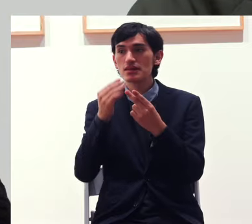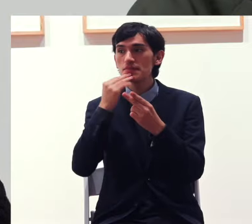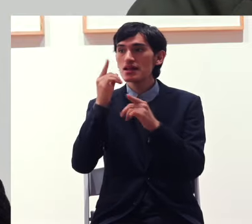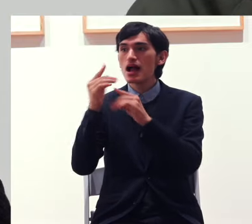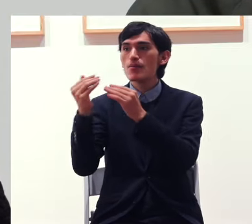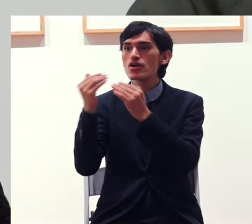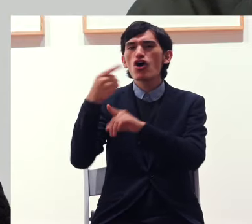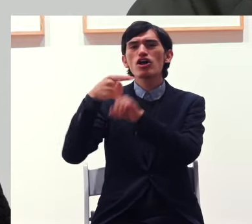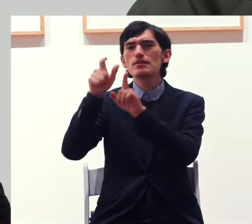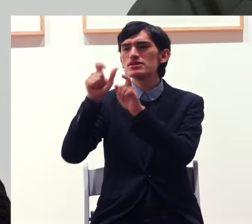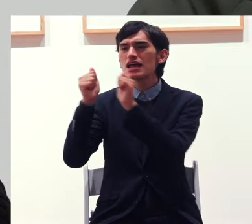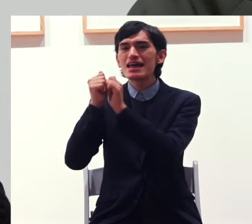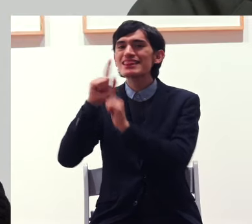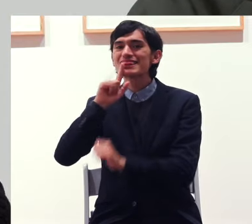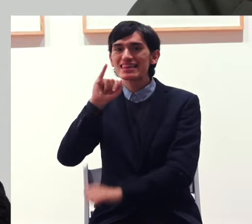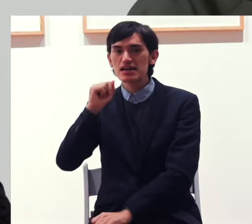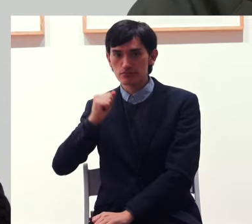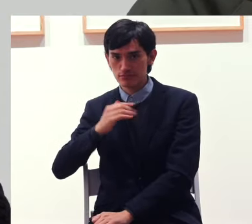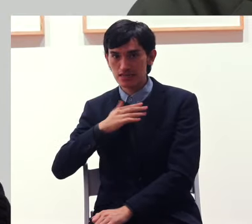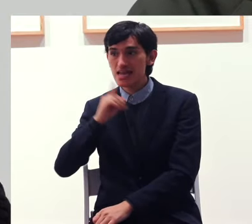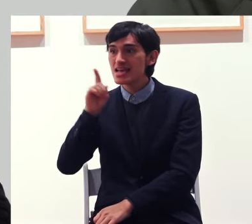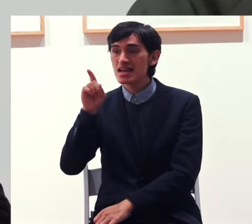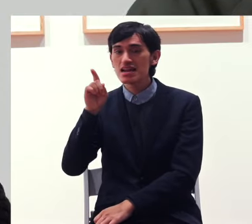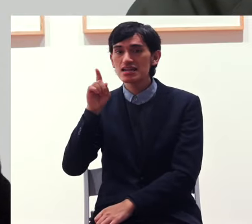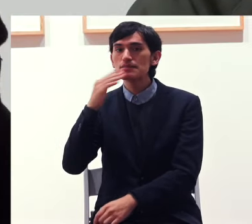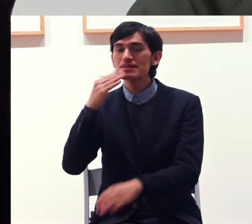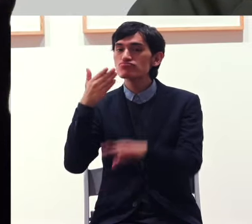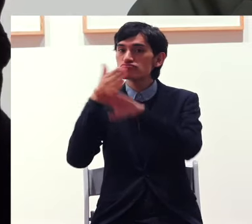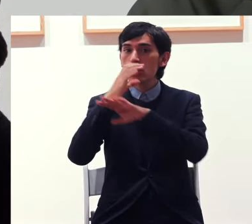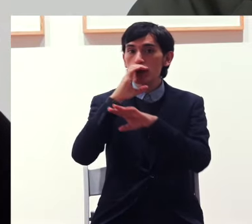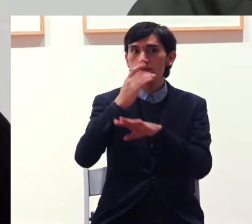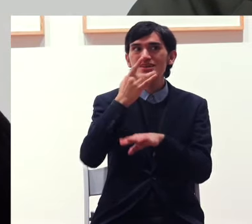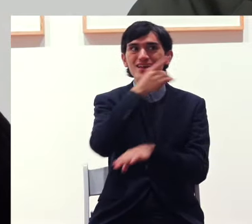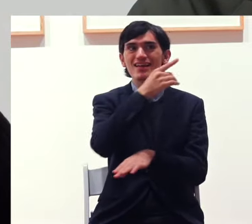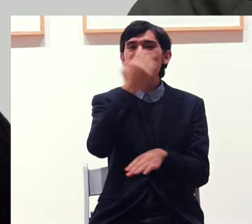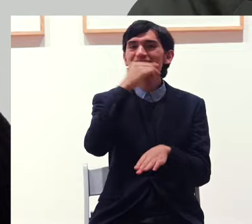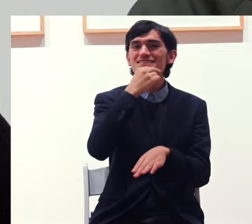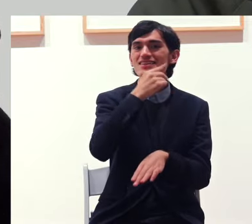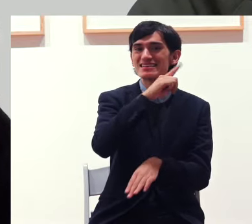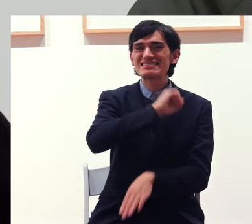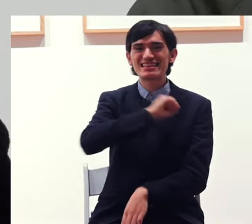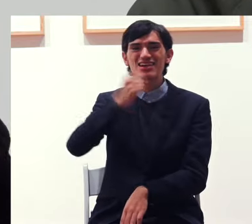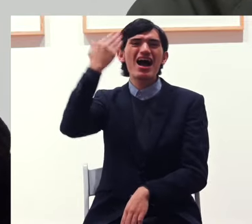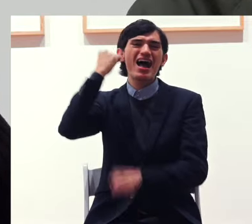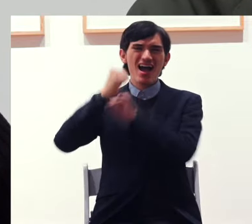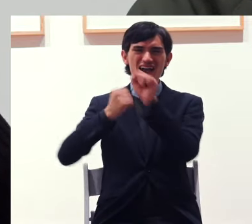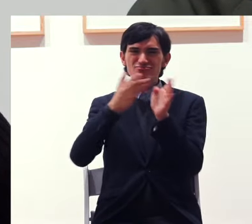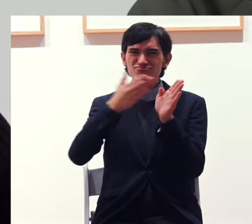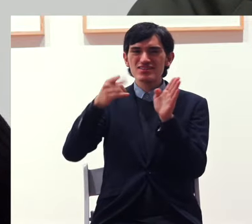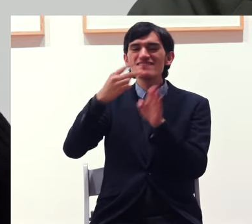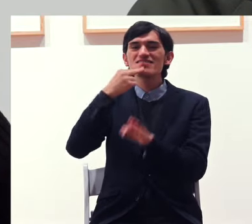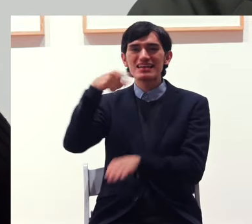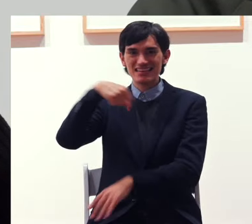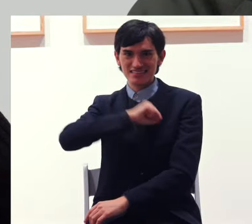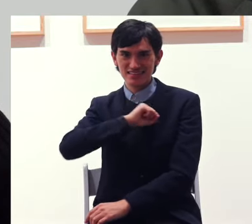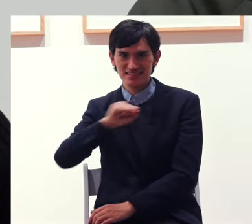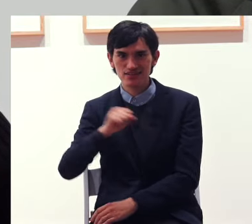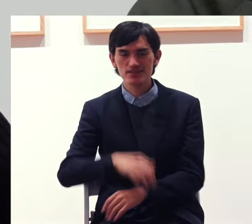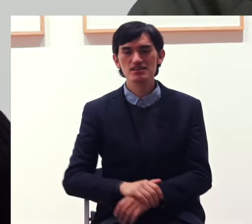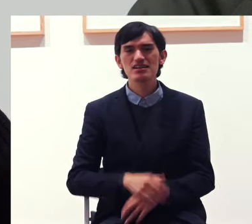Antúnez y apoyado por una tía que él iba a visitar a Concepción porque él ya vivía en Santiago en esa época